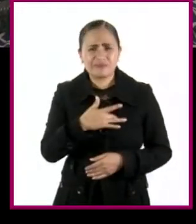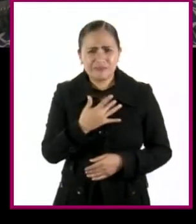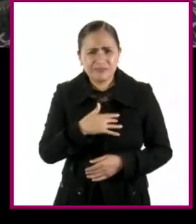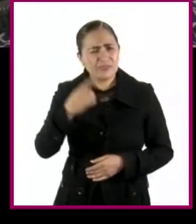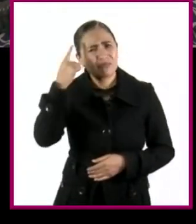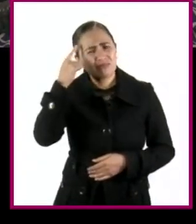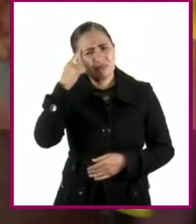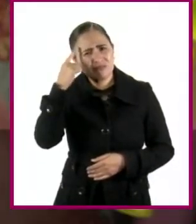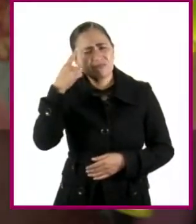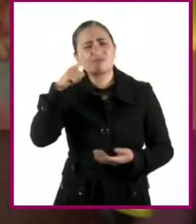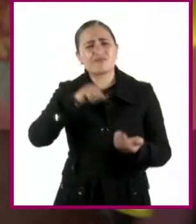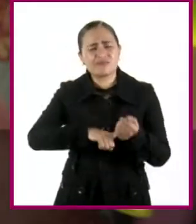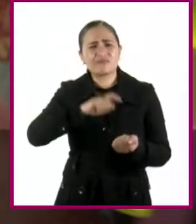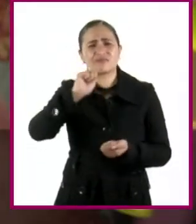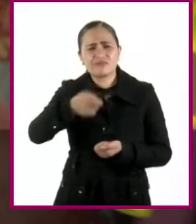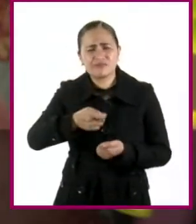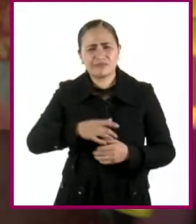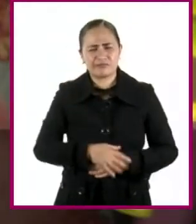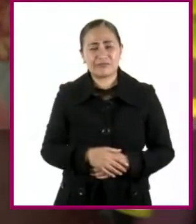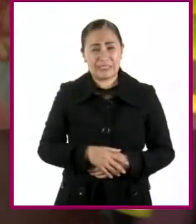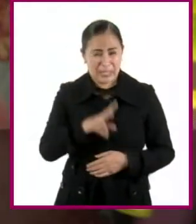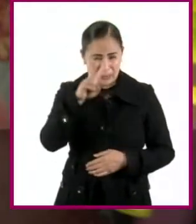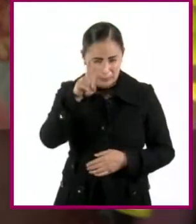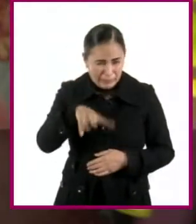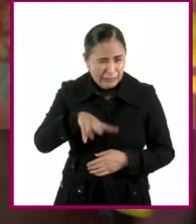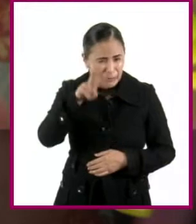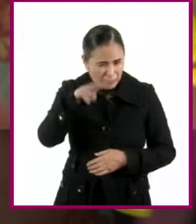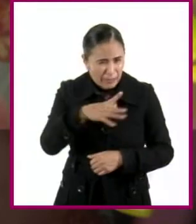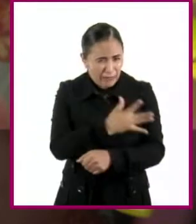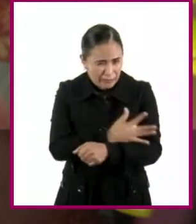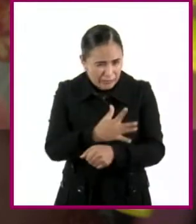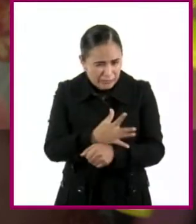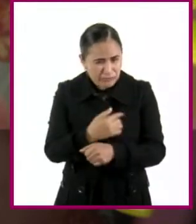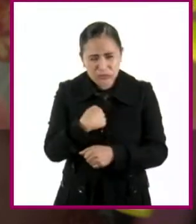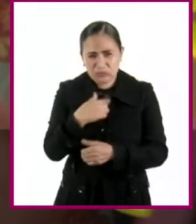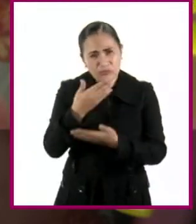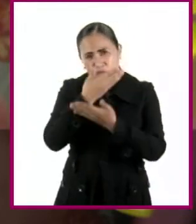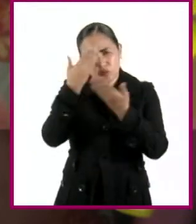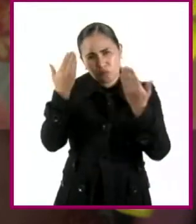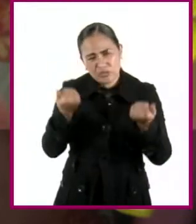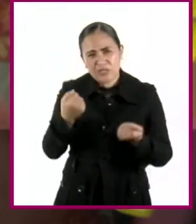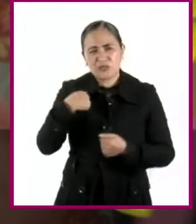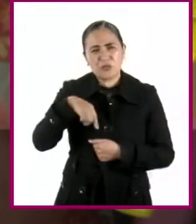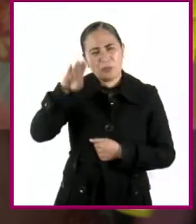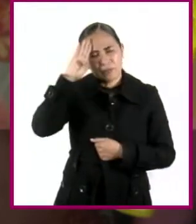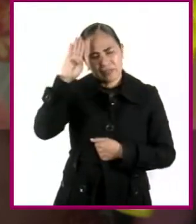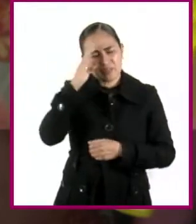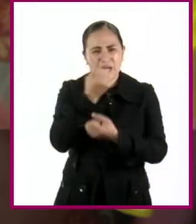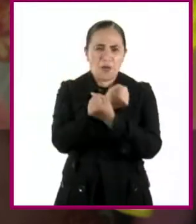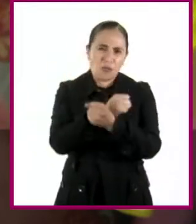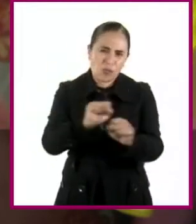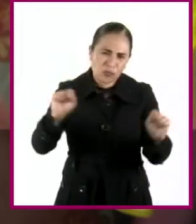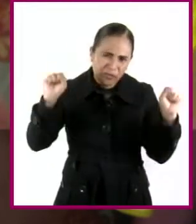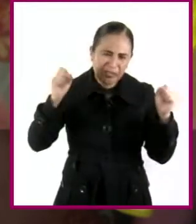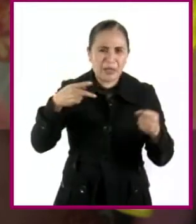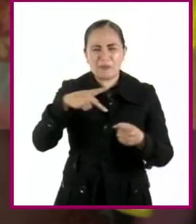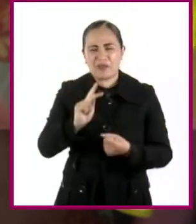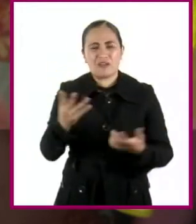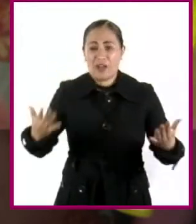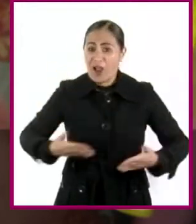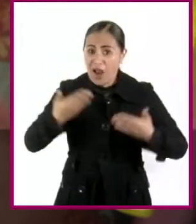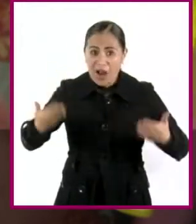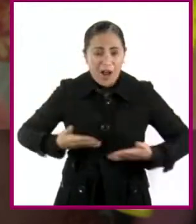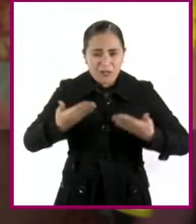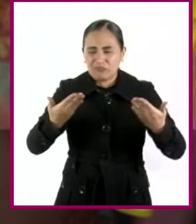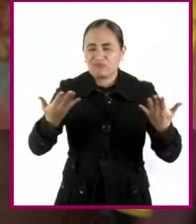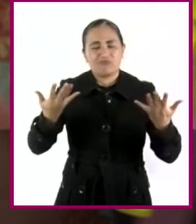por esa cabecita tan extraña? La neta, no sé. Creí que estaba aburrida, pero como que no tengo ganas de nada.